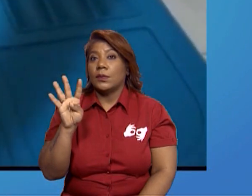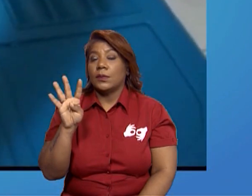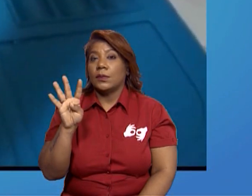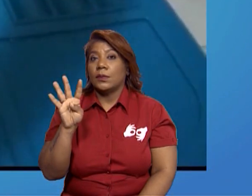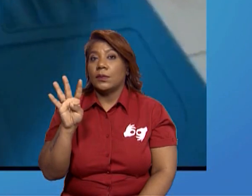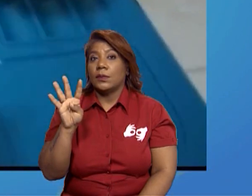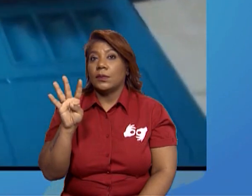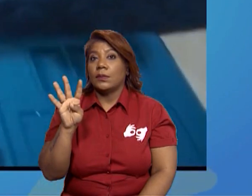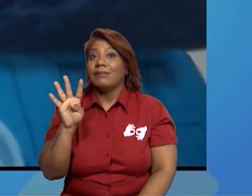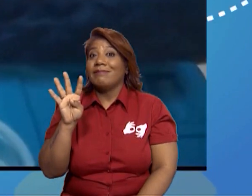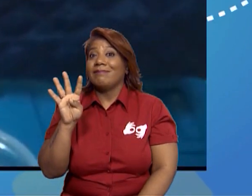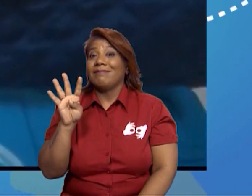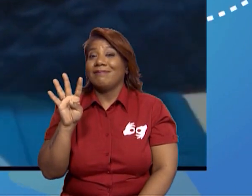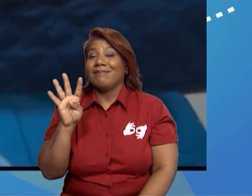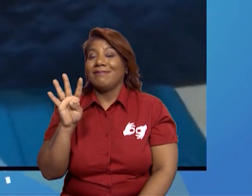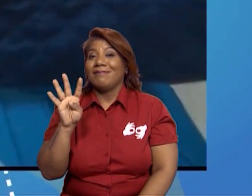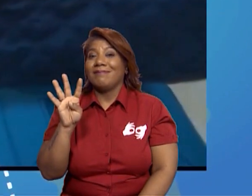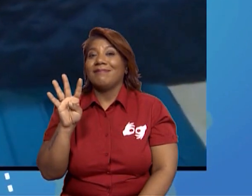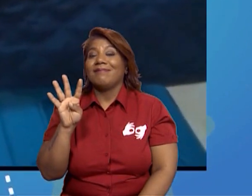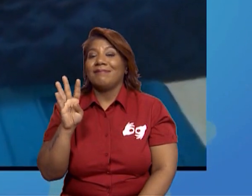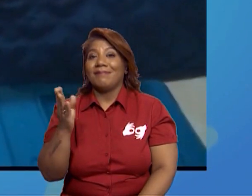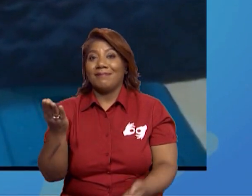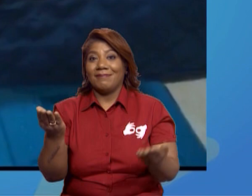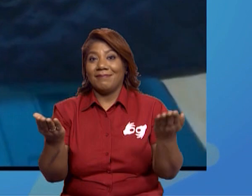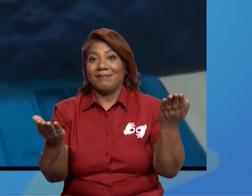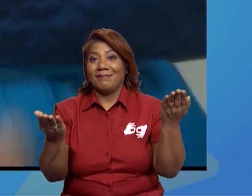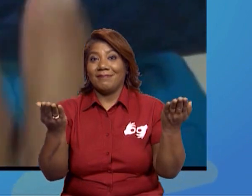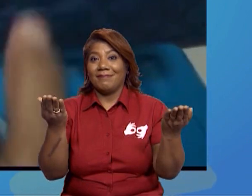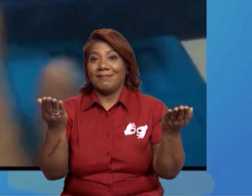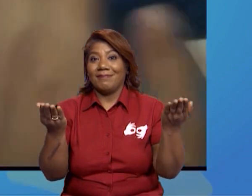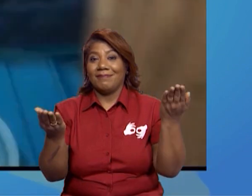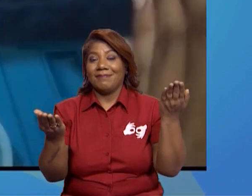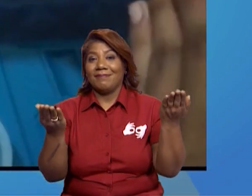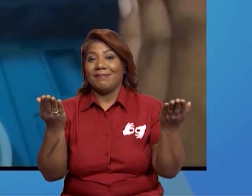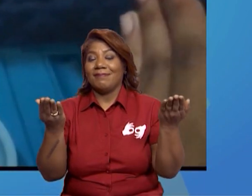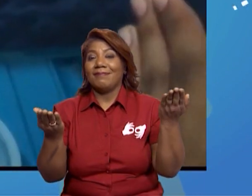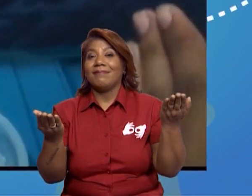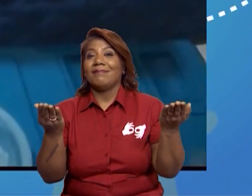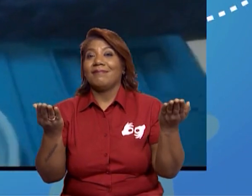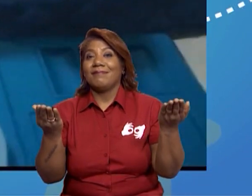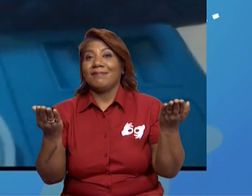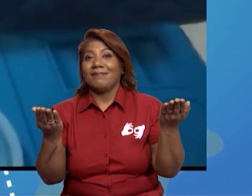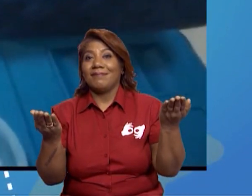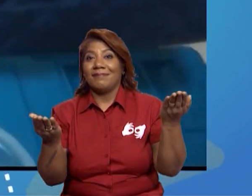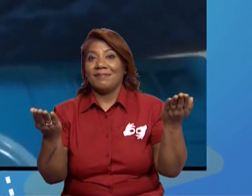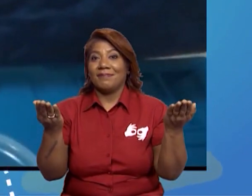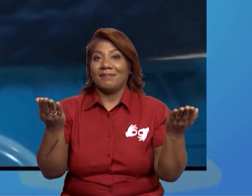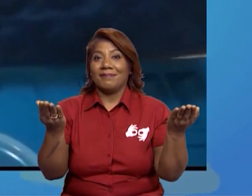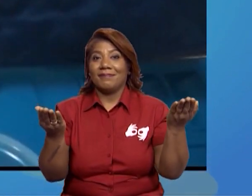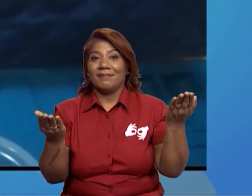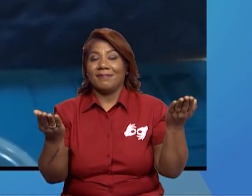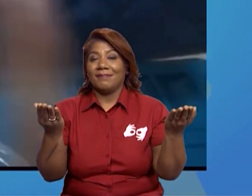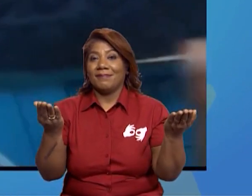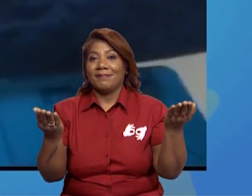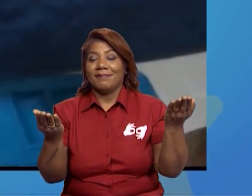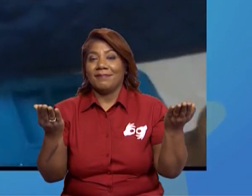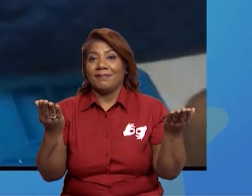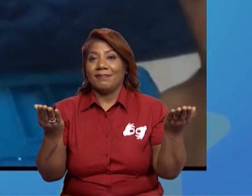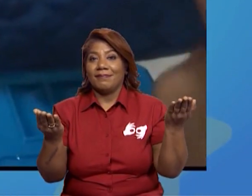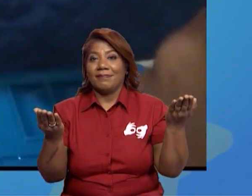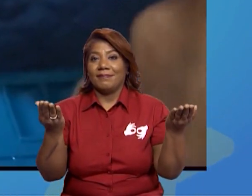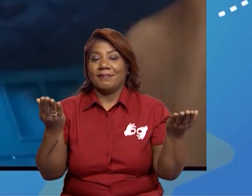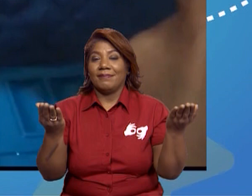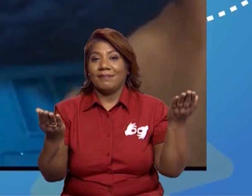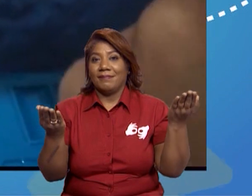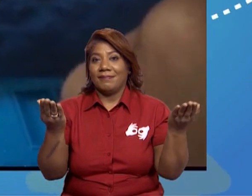y 4. Ven allí que la balanza tiene equilibrio. El cubito de hielo